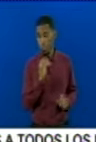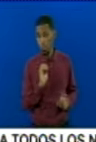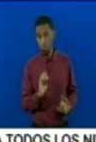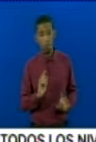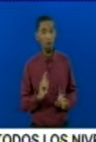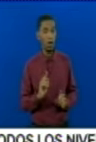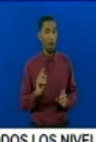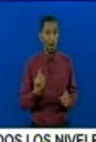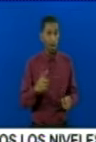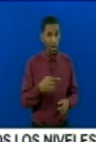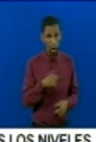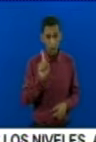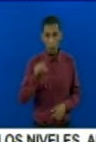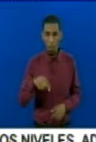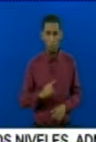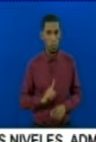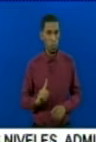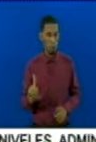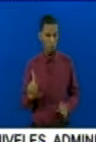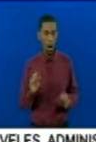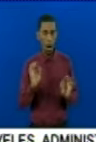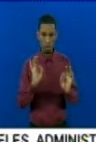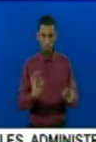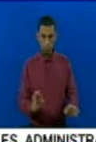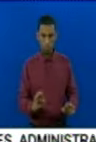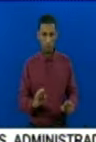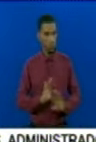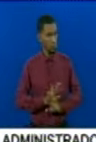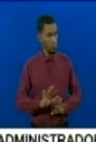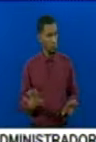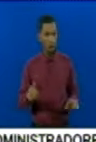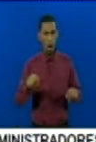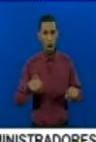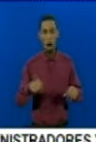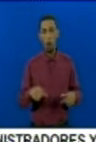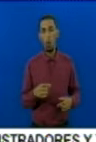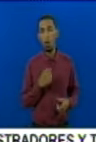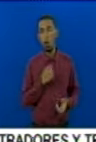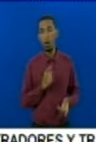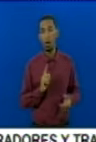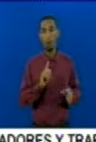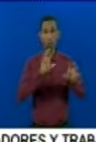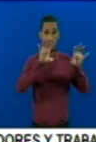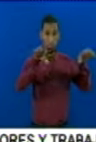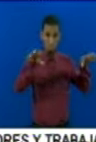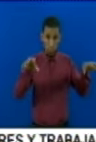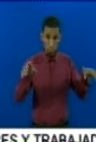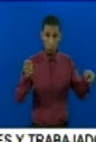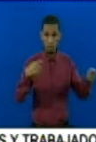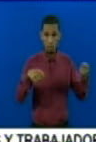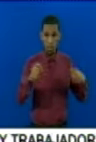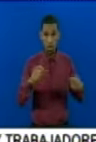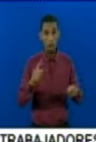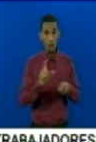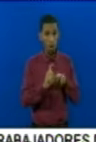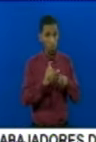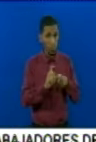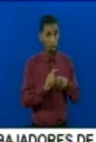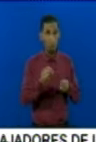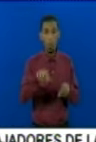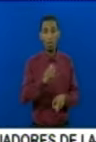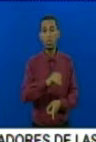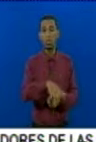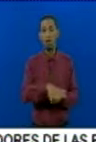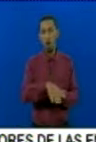piloto, tuvo una buena aceptación y nosotros ya estamos en condiciones en los mercados agropecuarios. Debemos comenzar ya este fin de